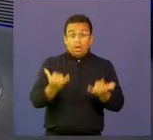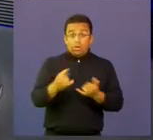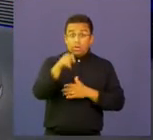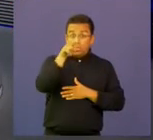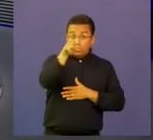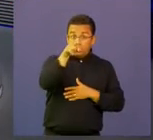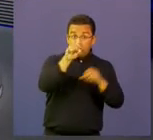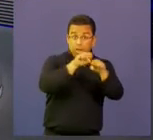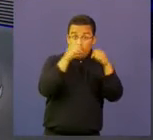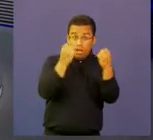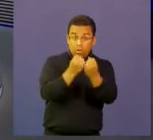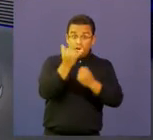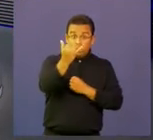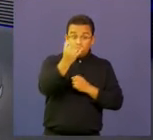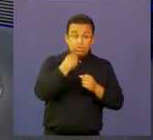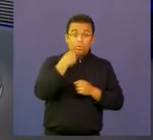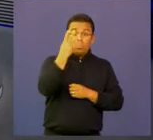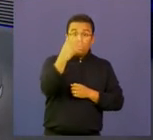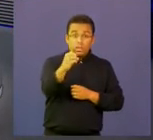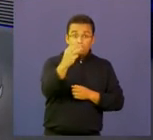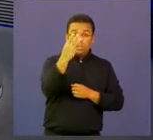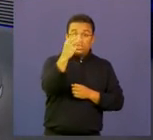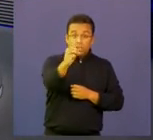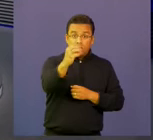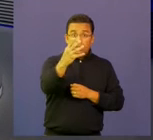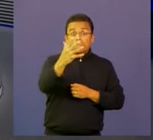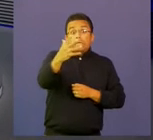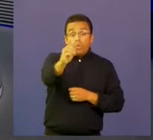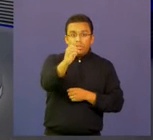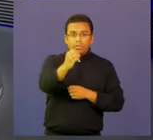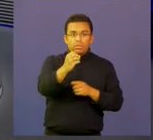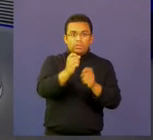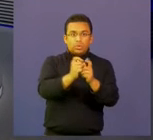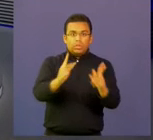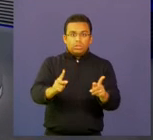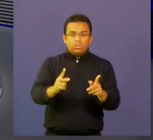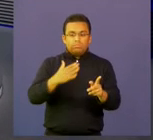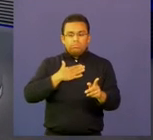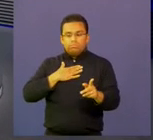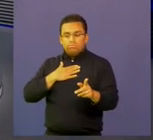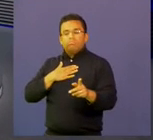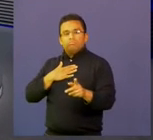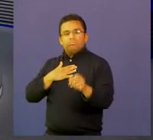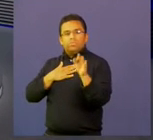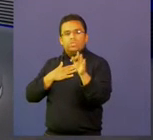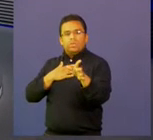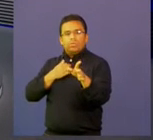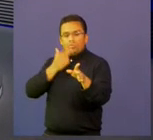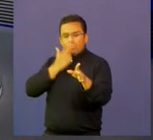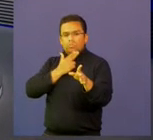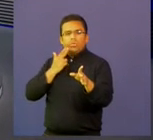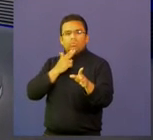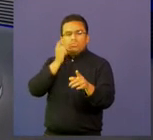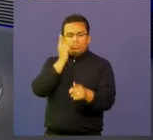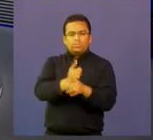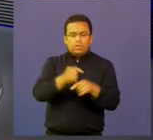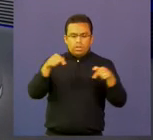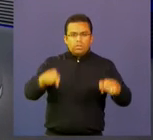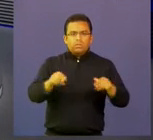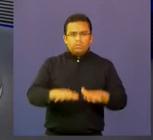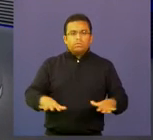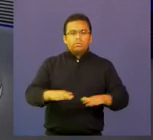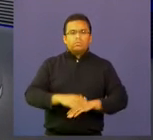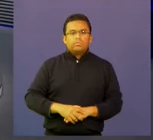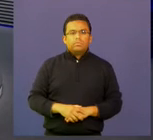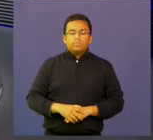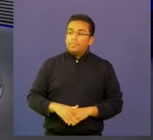sus 40, 30 estudiantes, 50 veces, pues nosotros también tenemos la responsabilidad de hacerlo desde acá. Dice,